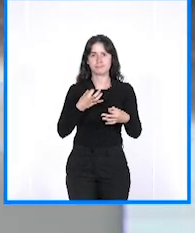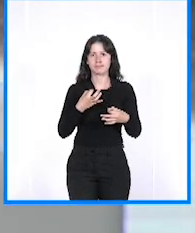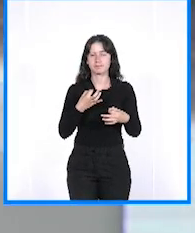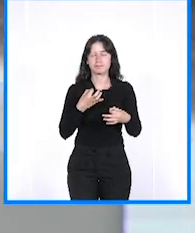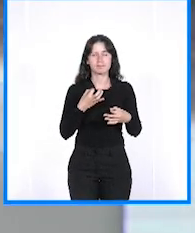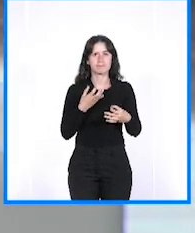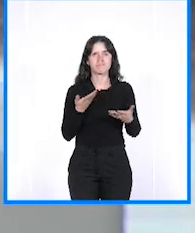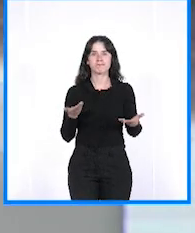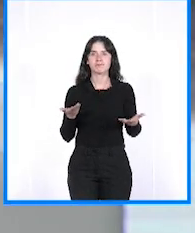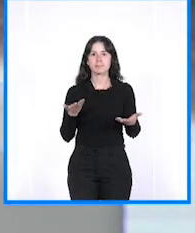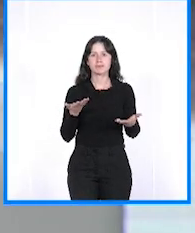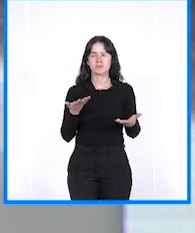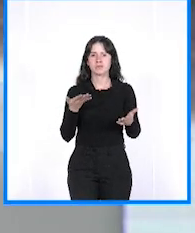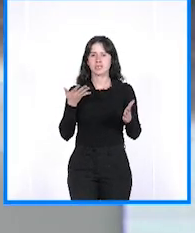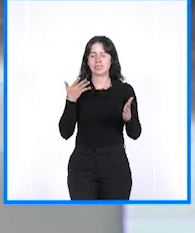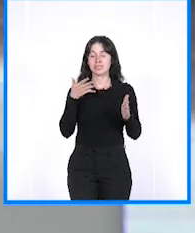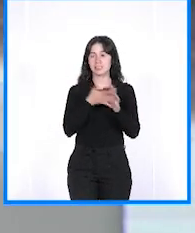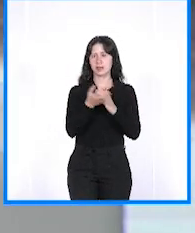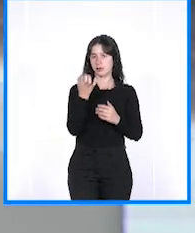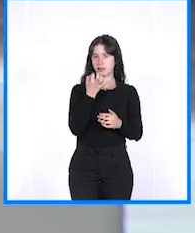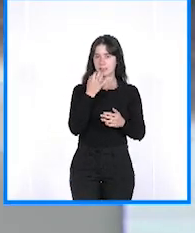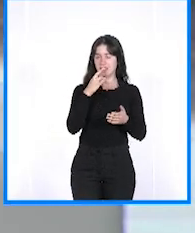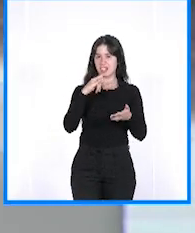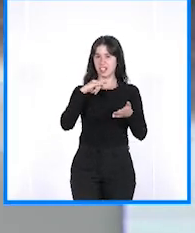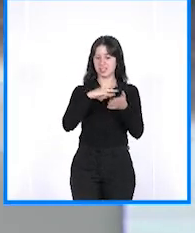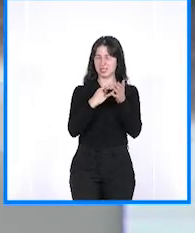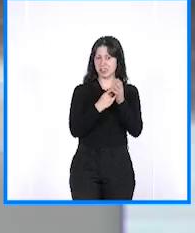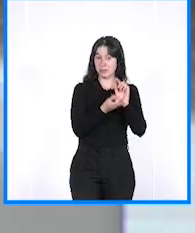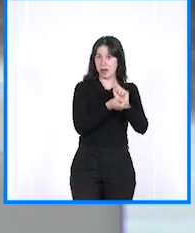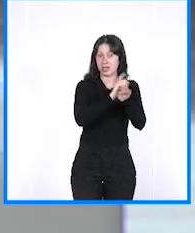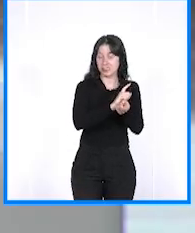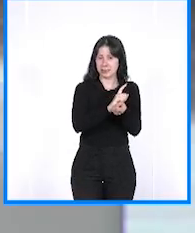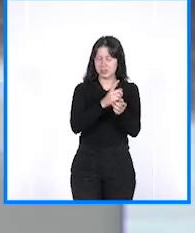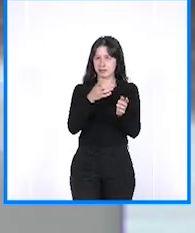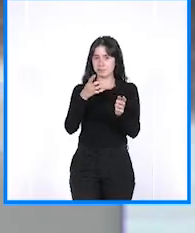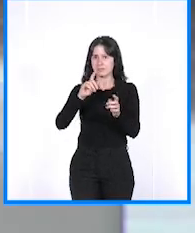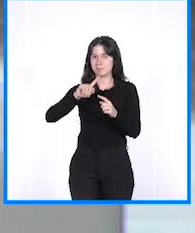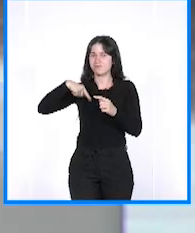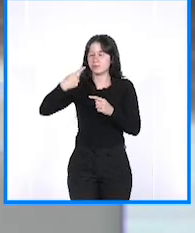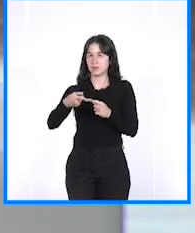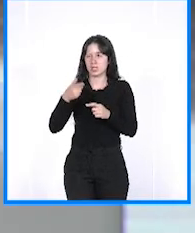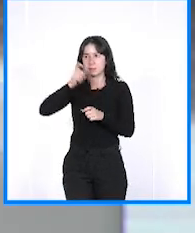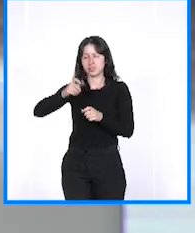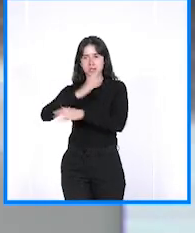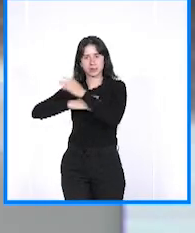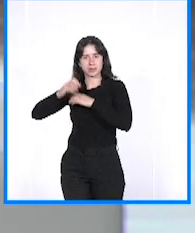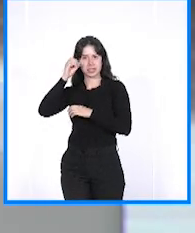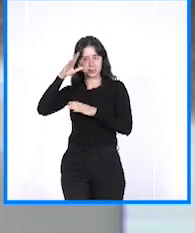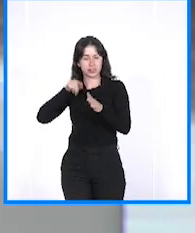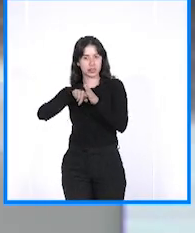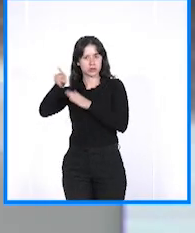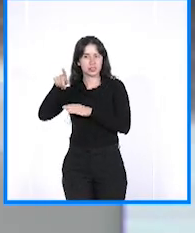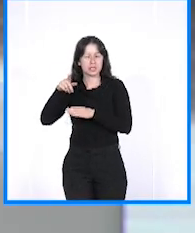significa que cambiar el sistema implica que las personas con discapacidad intelectual de desarrollo puedan ser protagonistas de